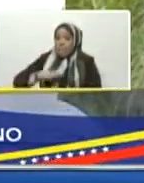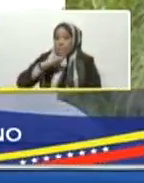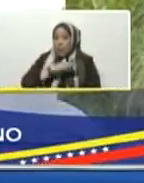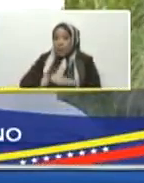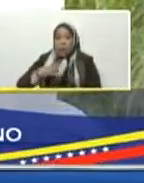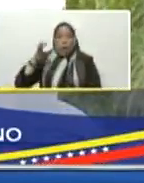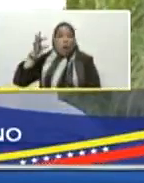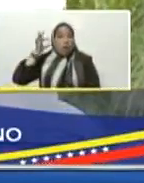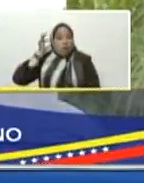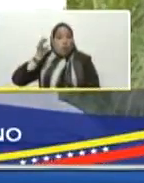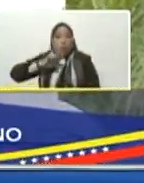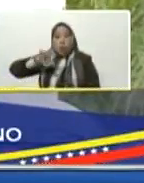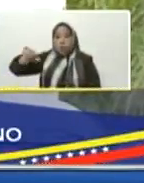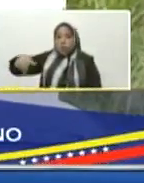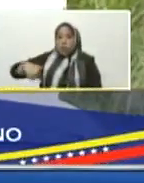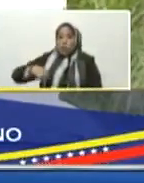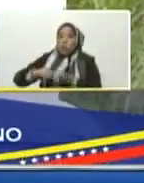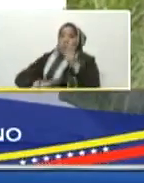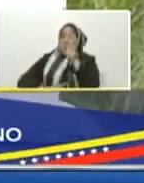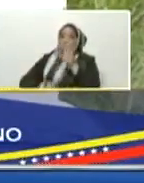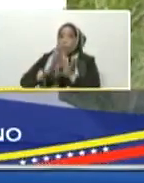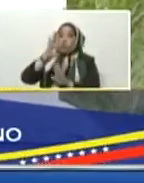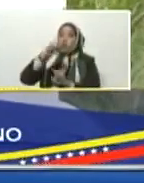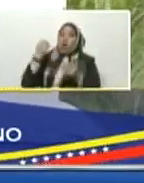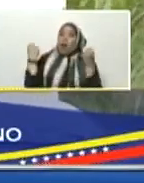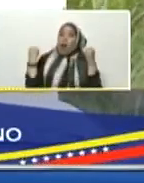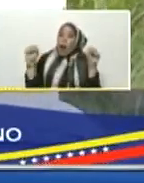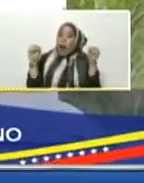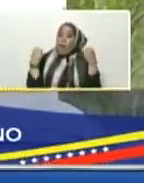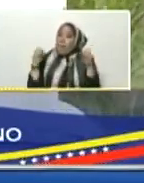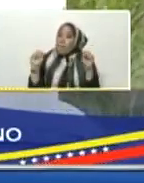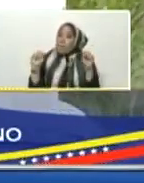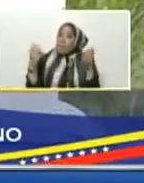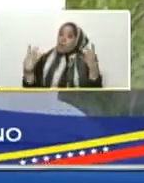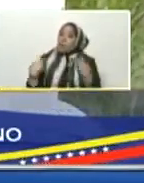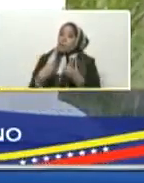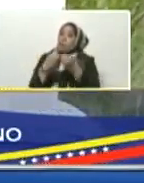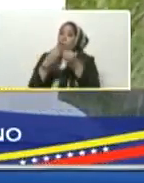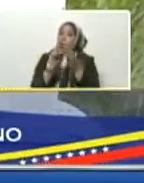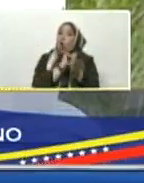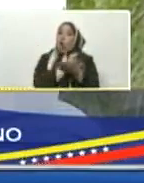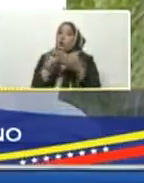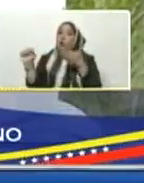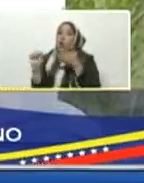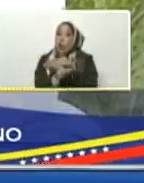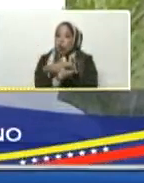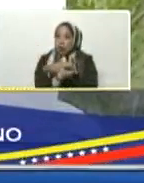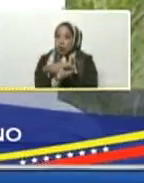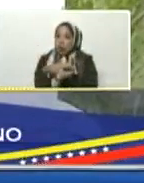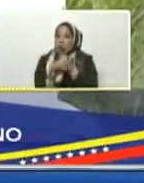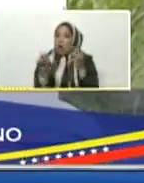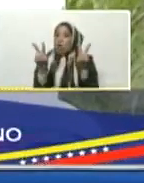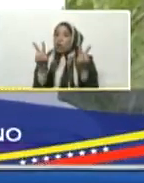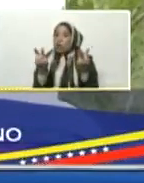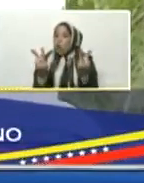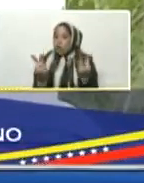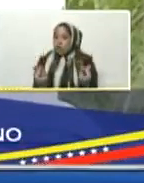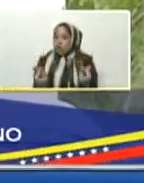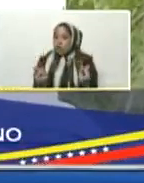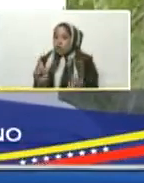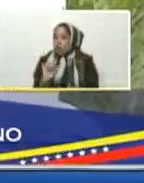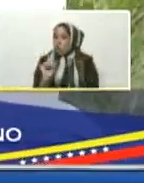Magali, nosotros estamos desarrollando una aplicación con un software que no va a permitir,